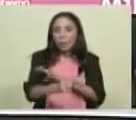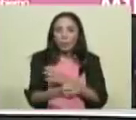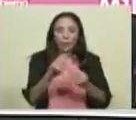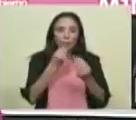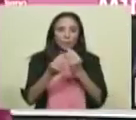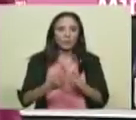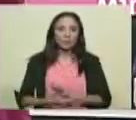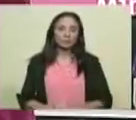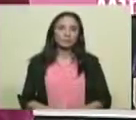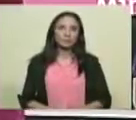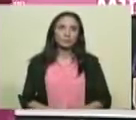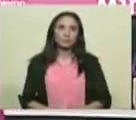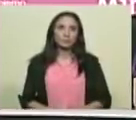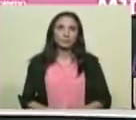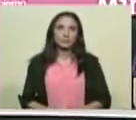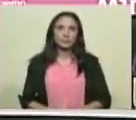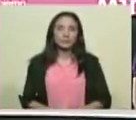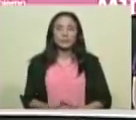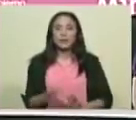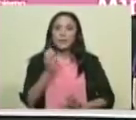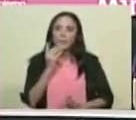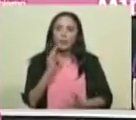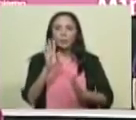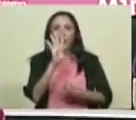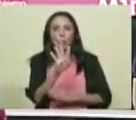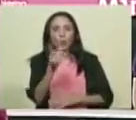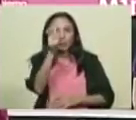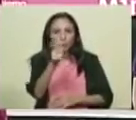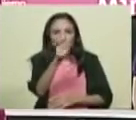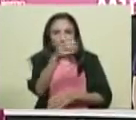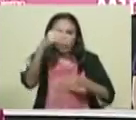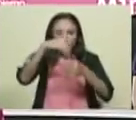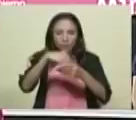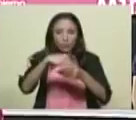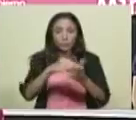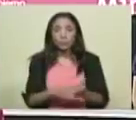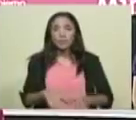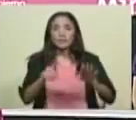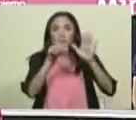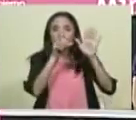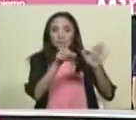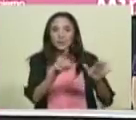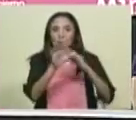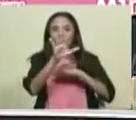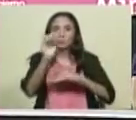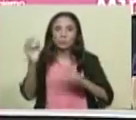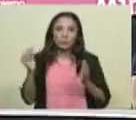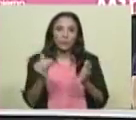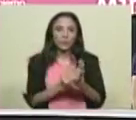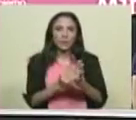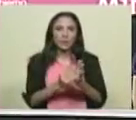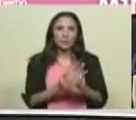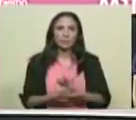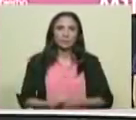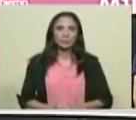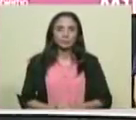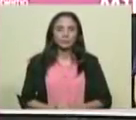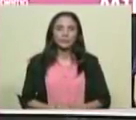tuvieras 4 miembros, 660 mil bolívares solo en revolución.